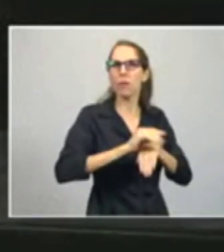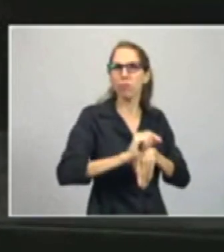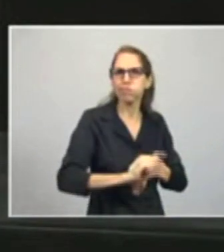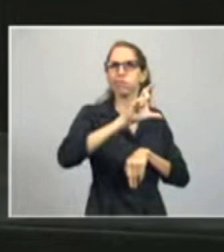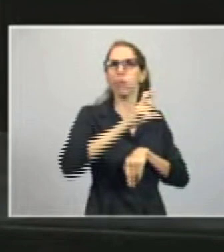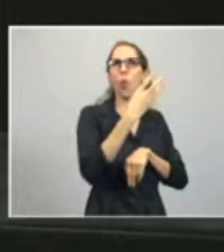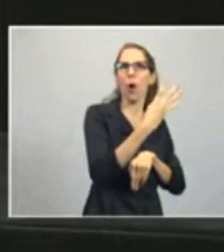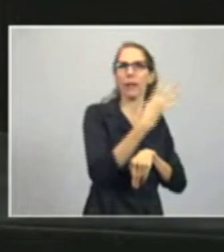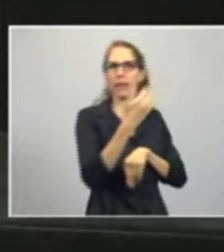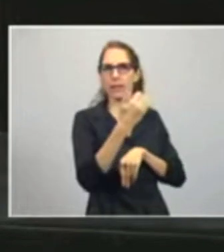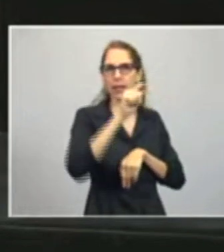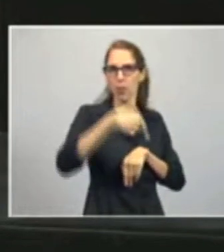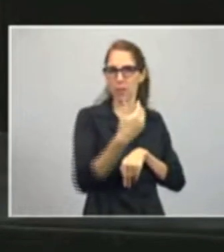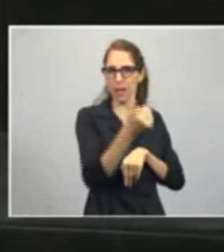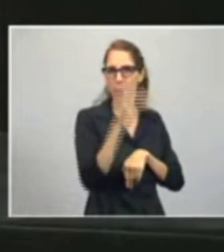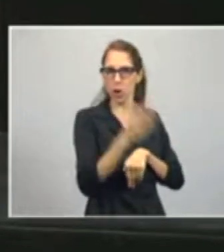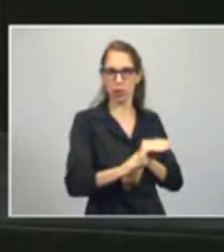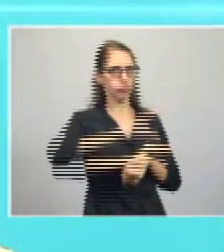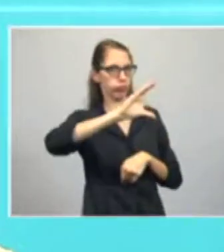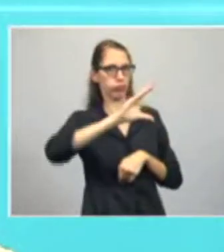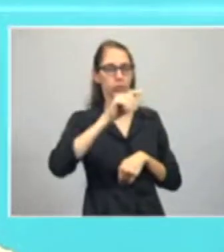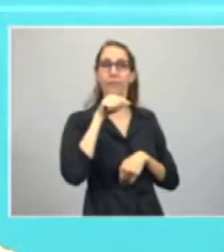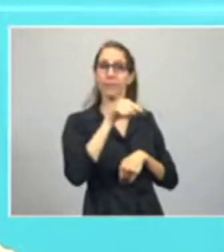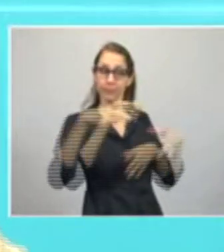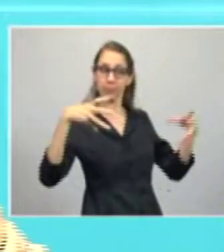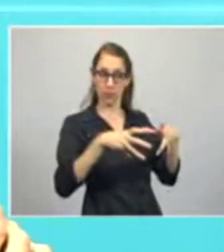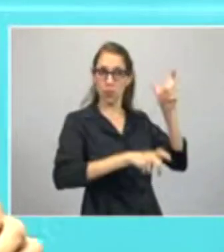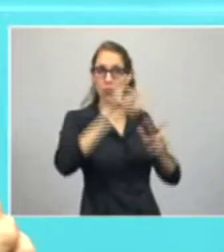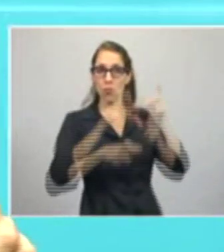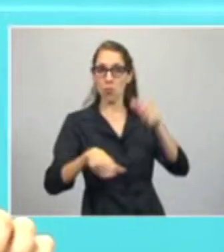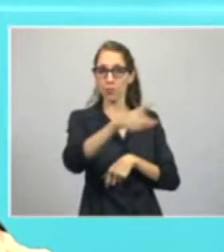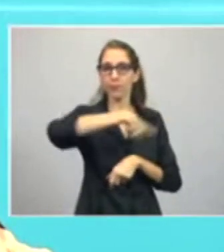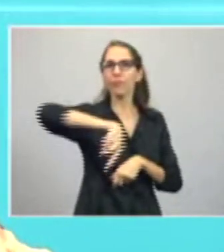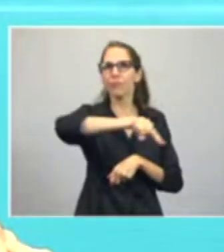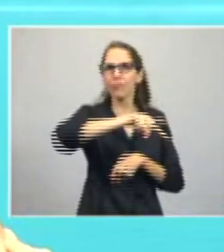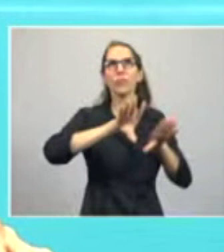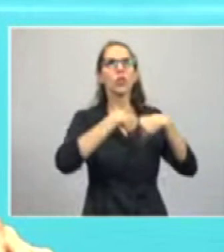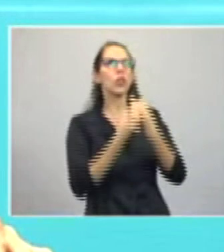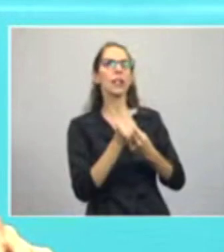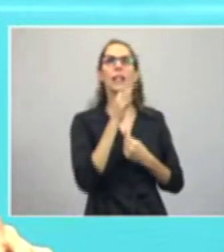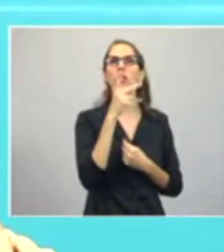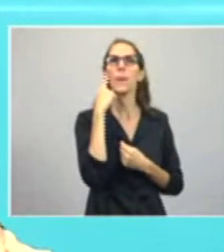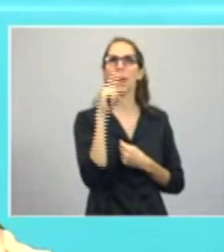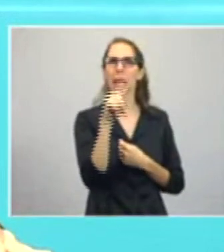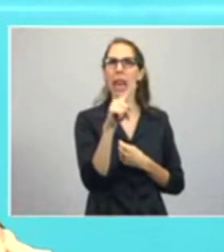46,6%, esto es un universo que alcanza a 14.000